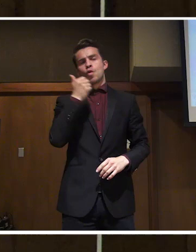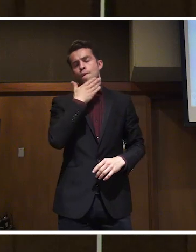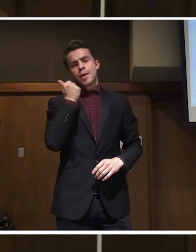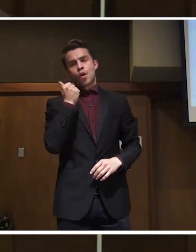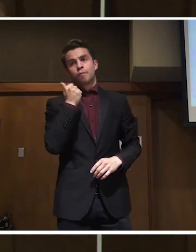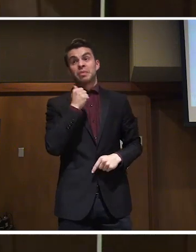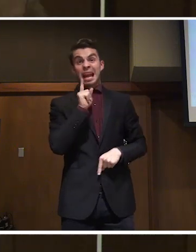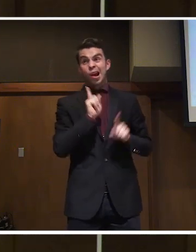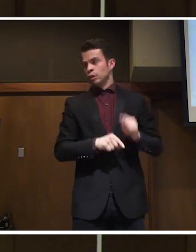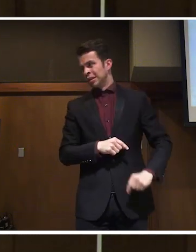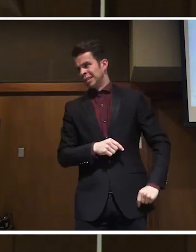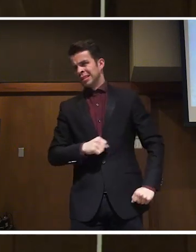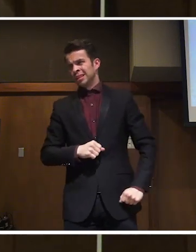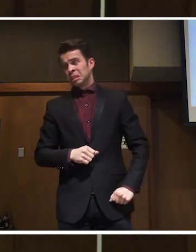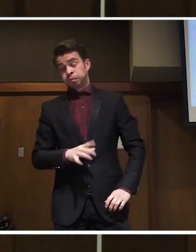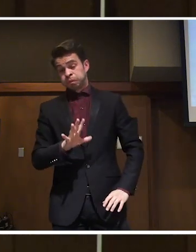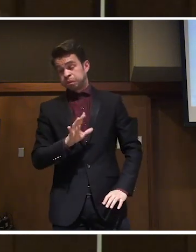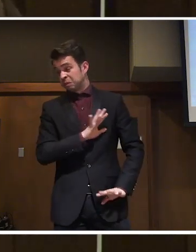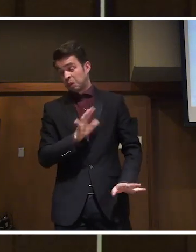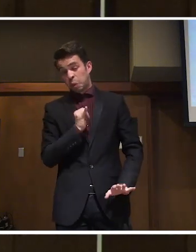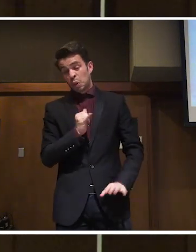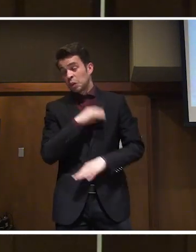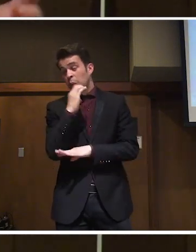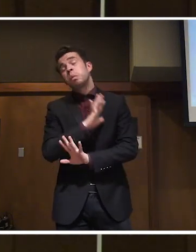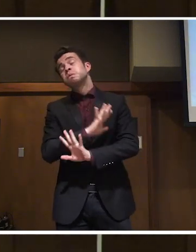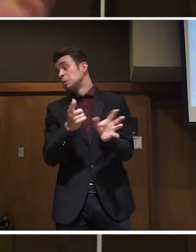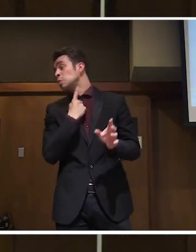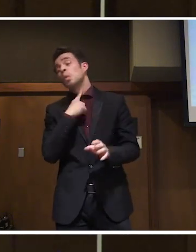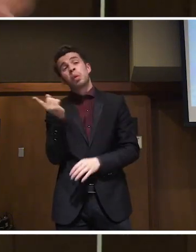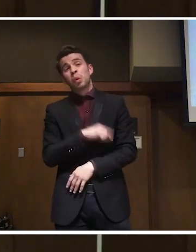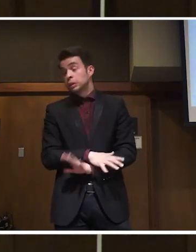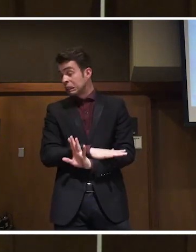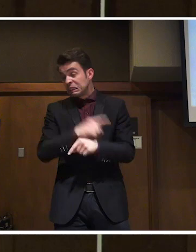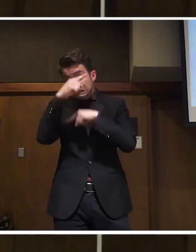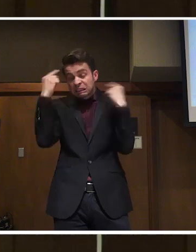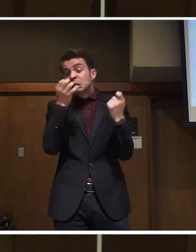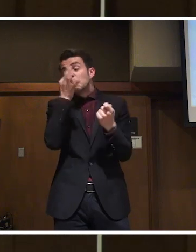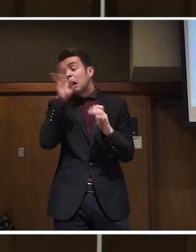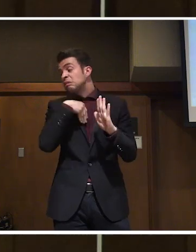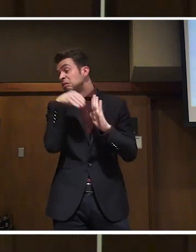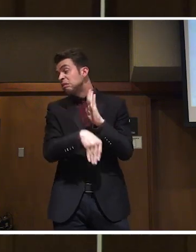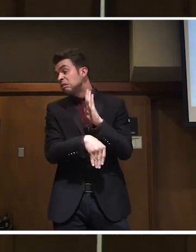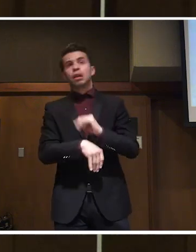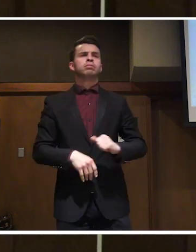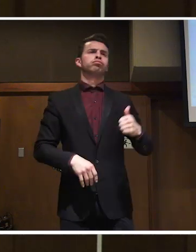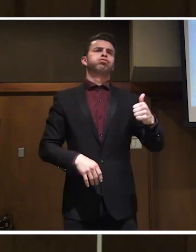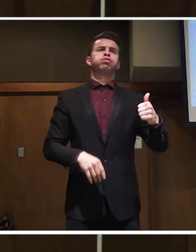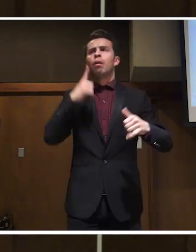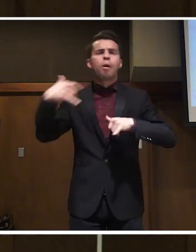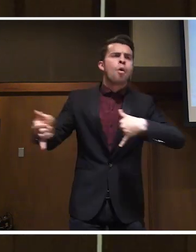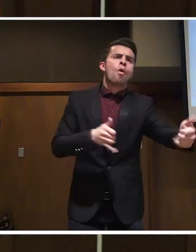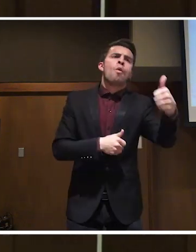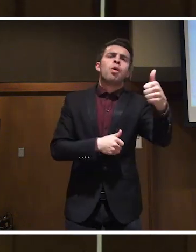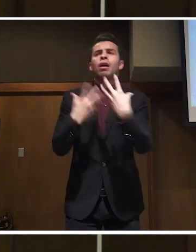dicen, no, esto es un país horrible, aquí la violencia nos tiene fregados, todo eso. Pero hay un contraste permanente entre decir que la nación es